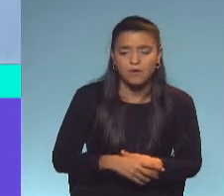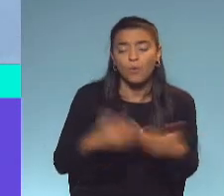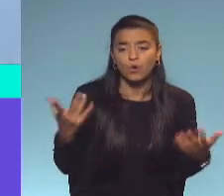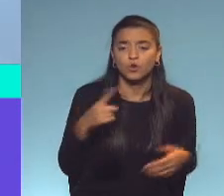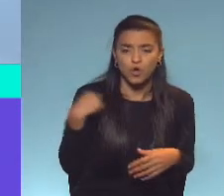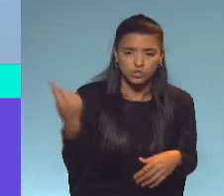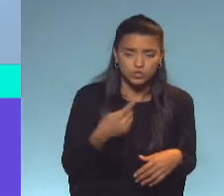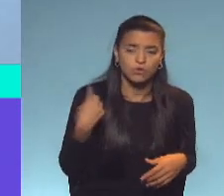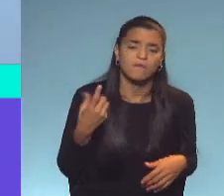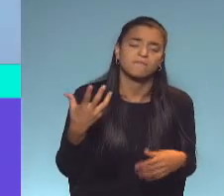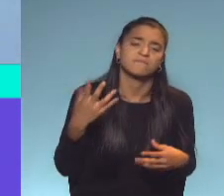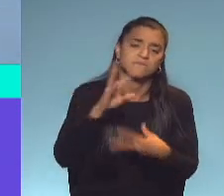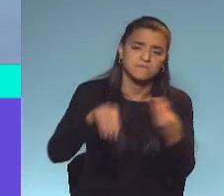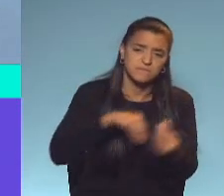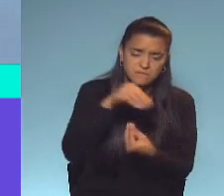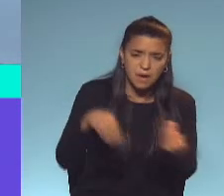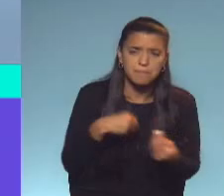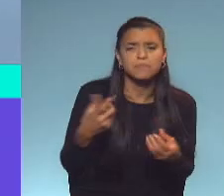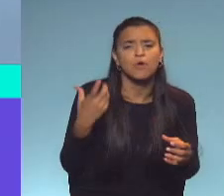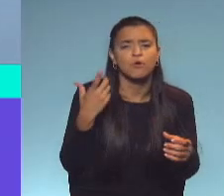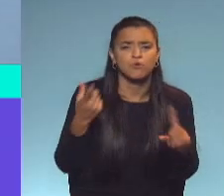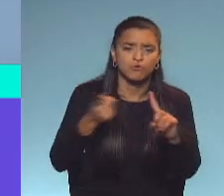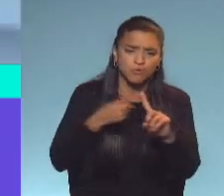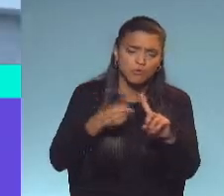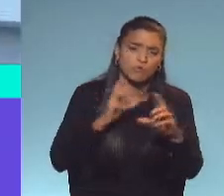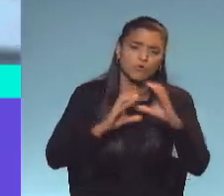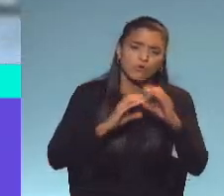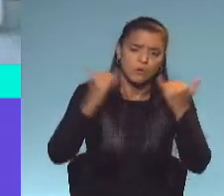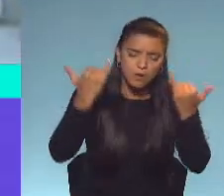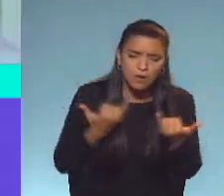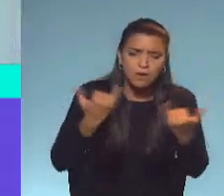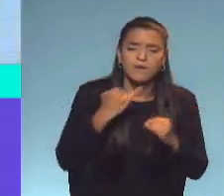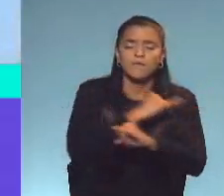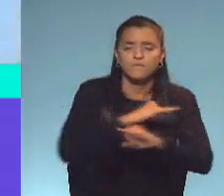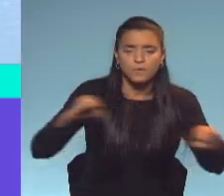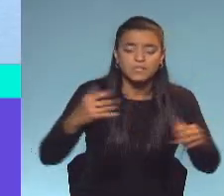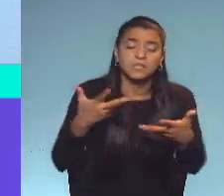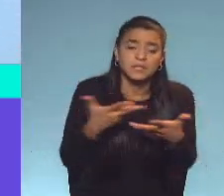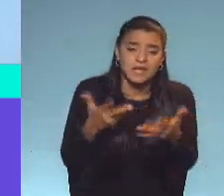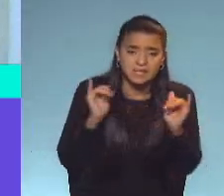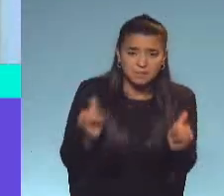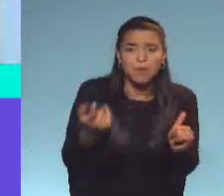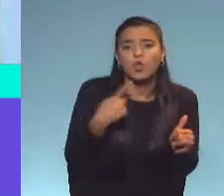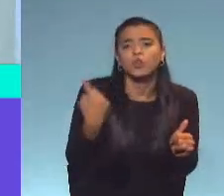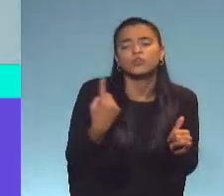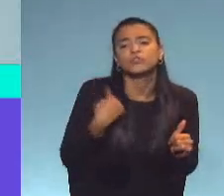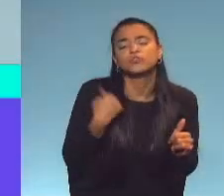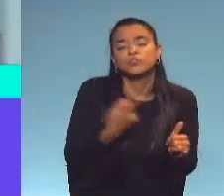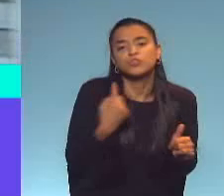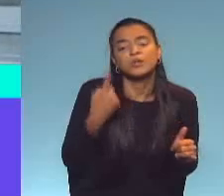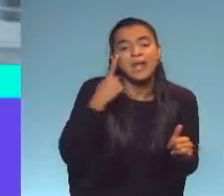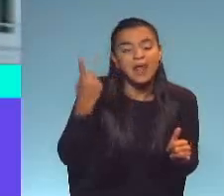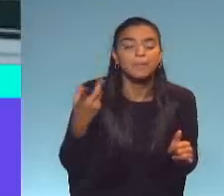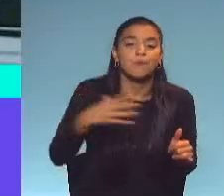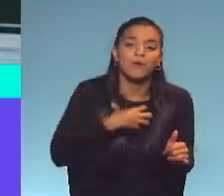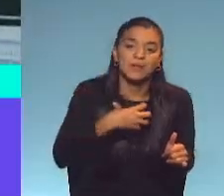Bueno, nosotros con las familias estamos bastante comunicadas. Si bien la información fue tardía, creemos que cada día de